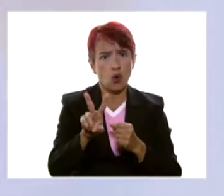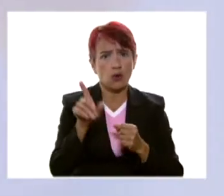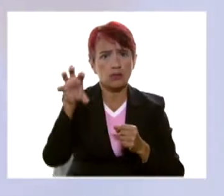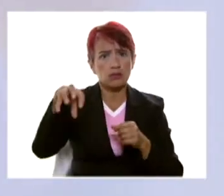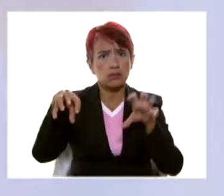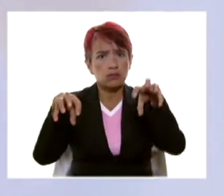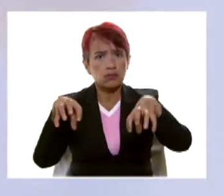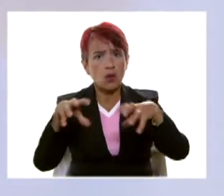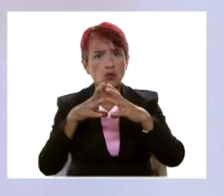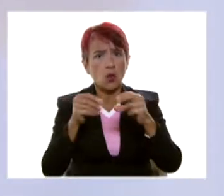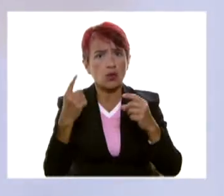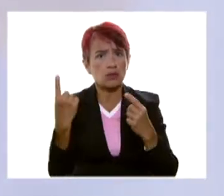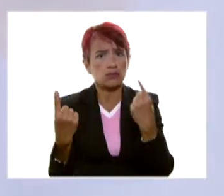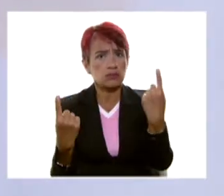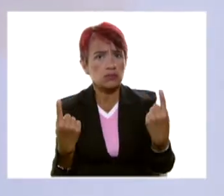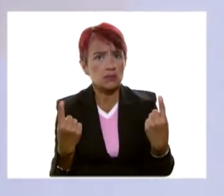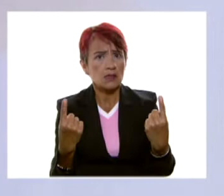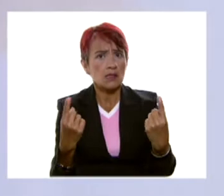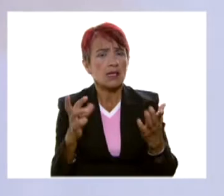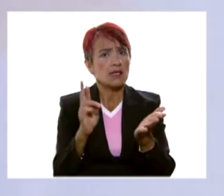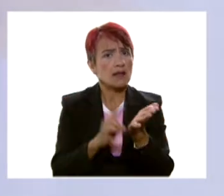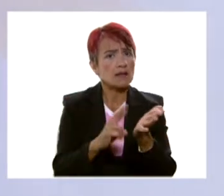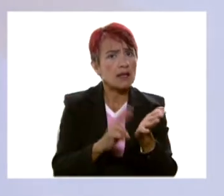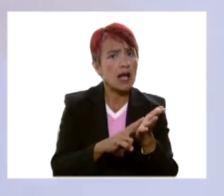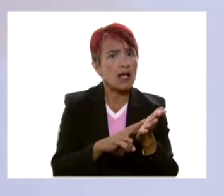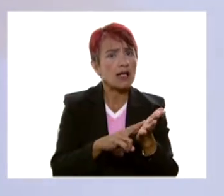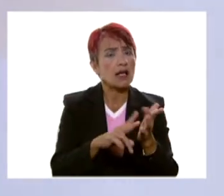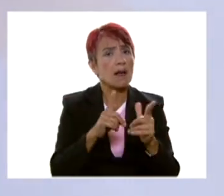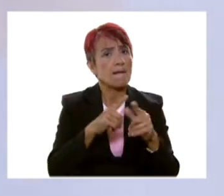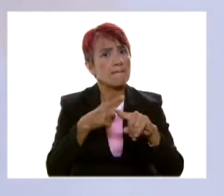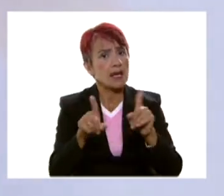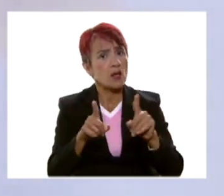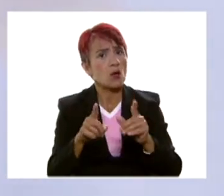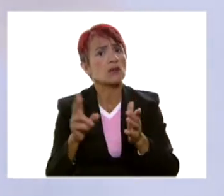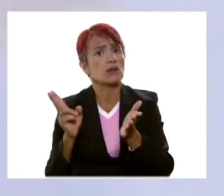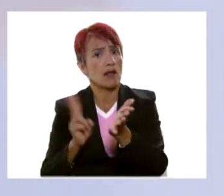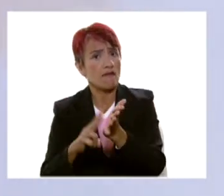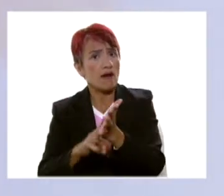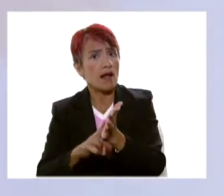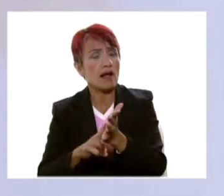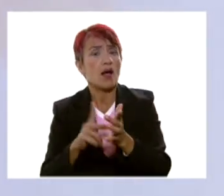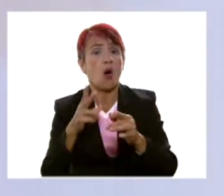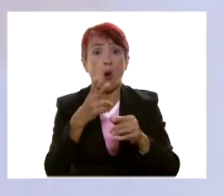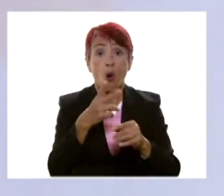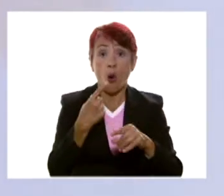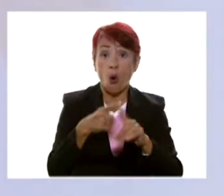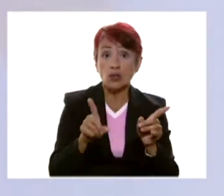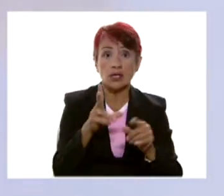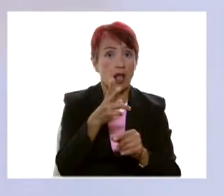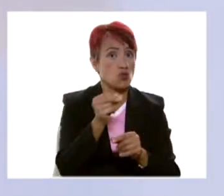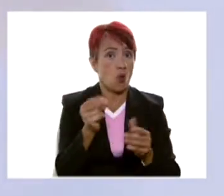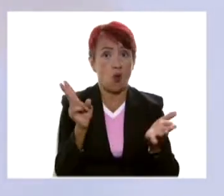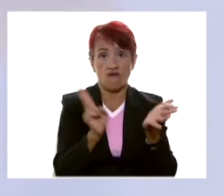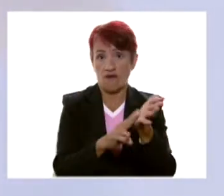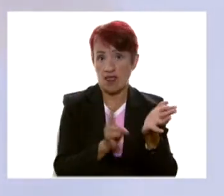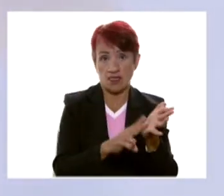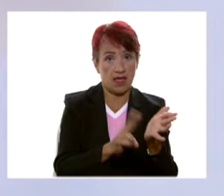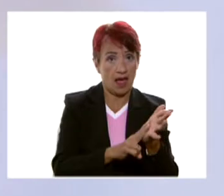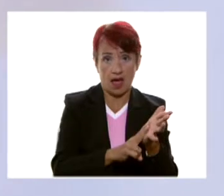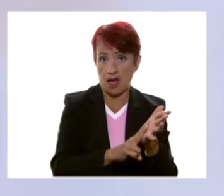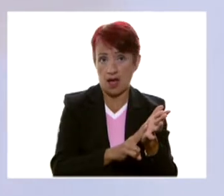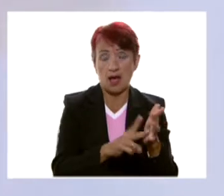tipo de información que no es real, por eso es que es en contra, pero también está a favor. No todo es en contra, también tenemos todo lo que es las redes sociales de